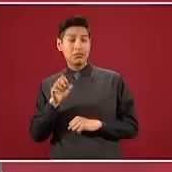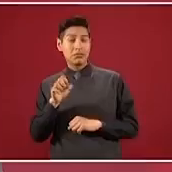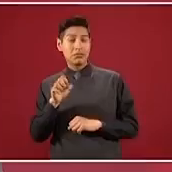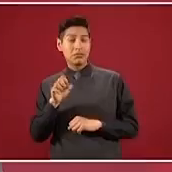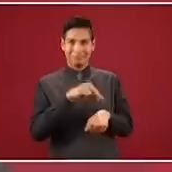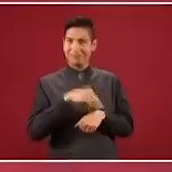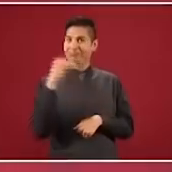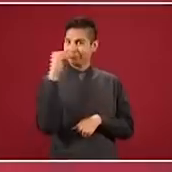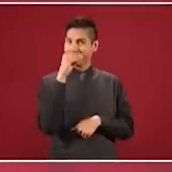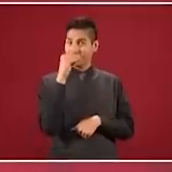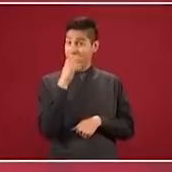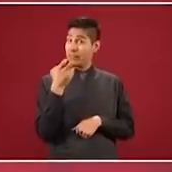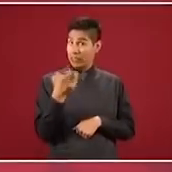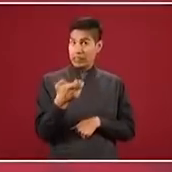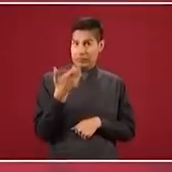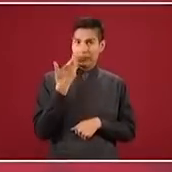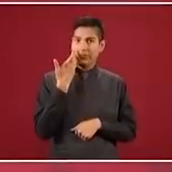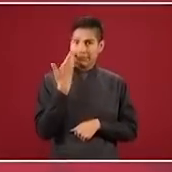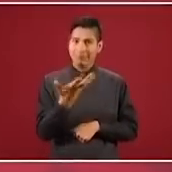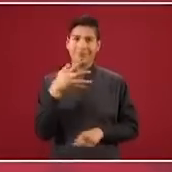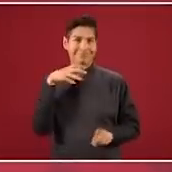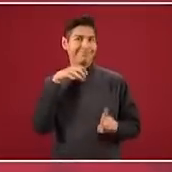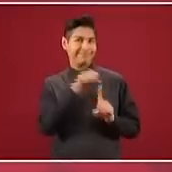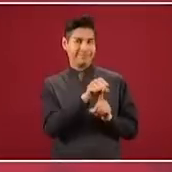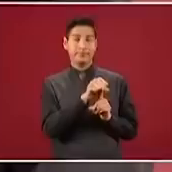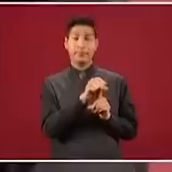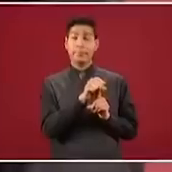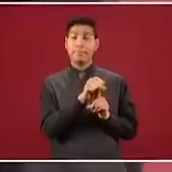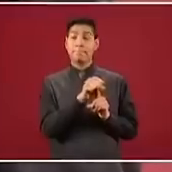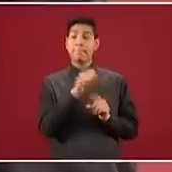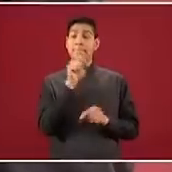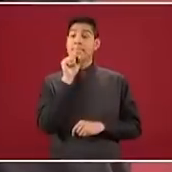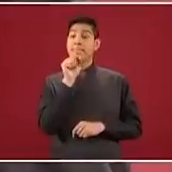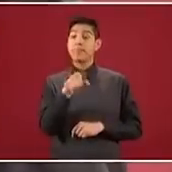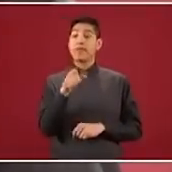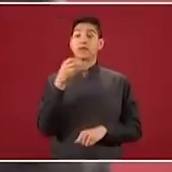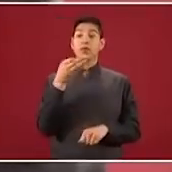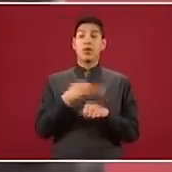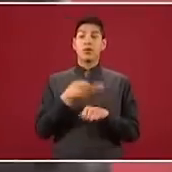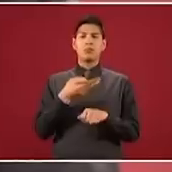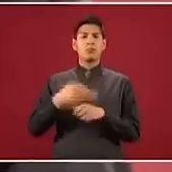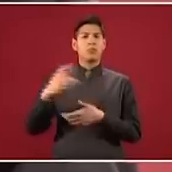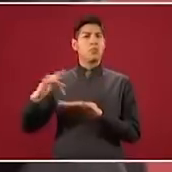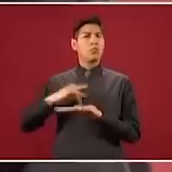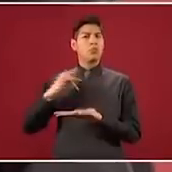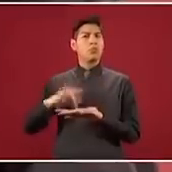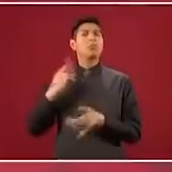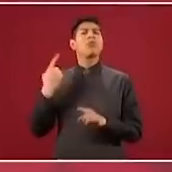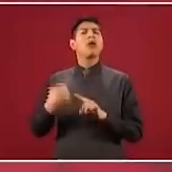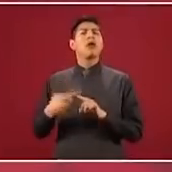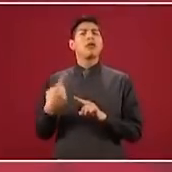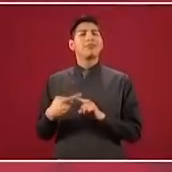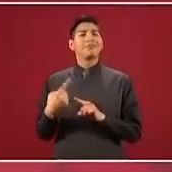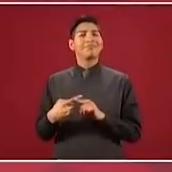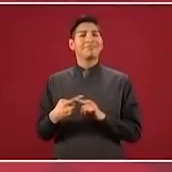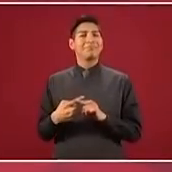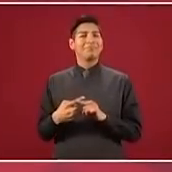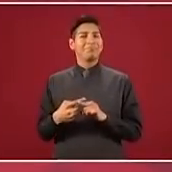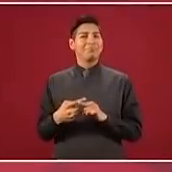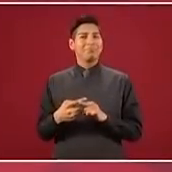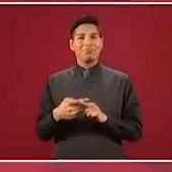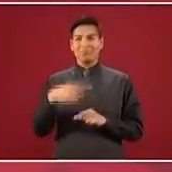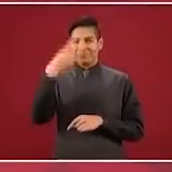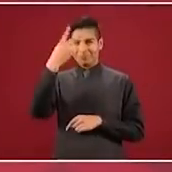propósito. Y vamos a contar con el apoyo de todos los mexicanos